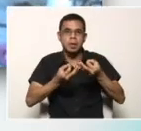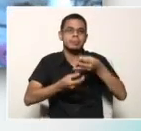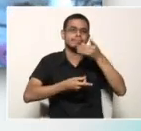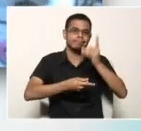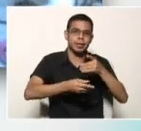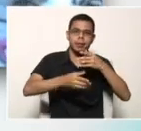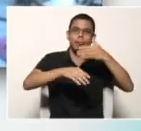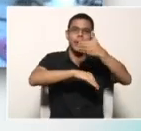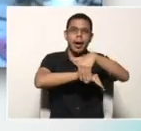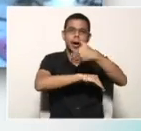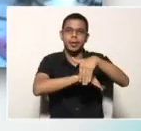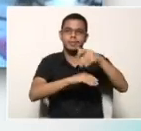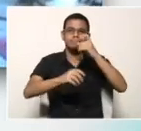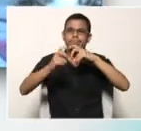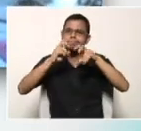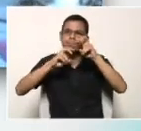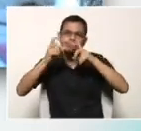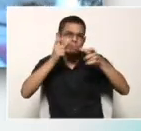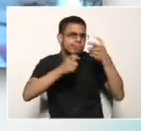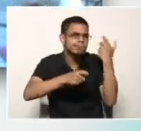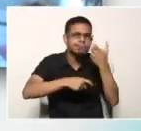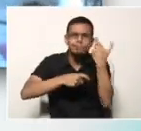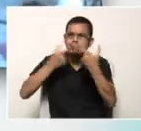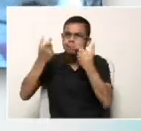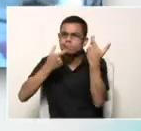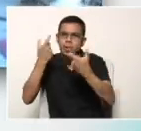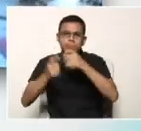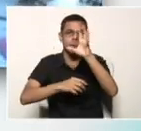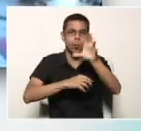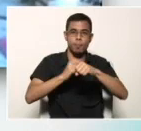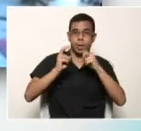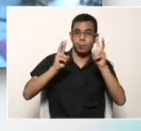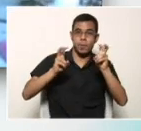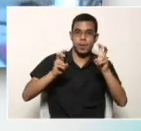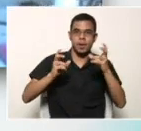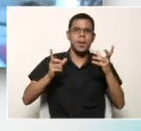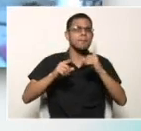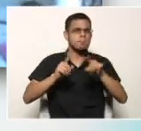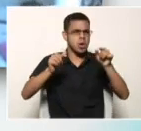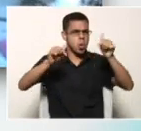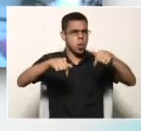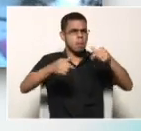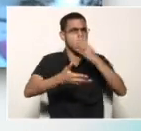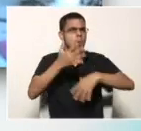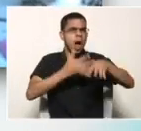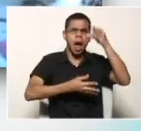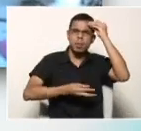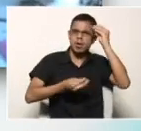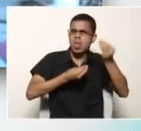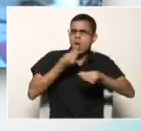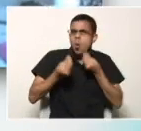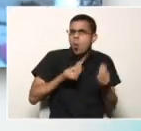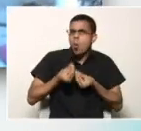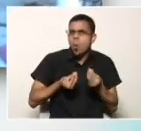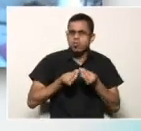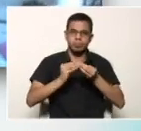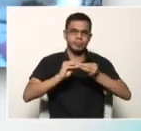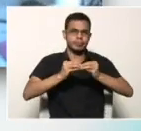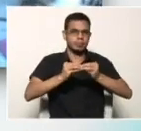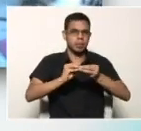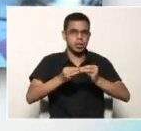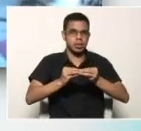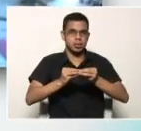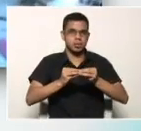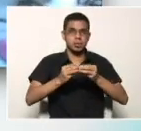Entonces vamos a ver hoy de una manera muy práctica cómo reparar o cómo diagnosticar defectos que